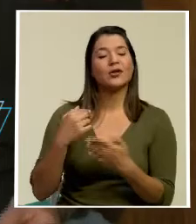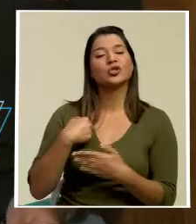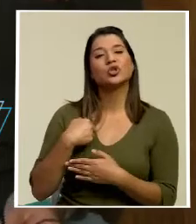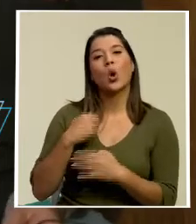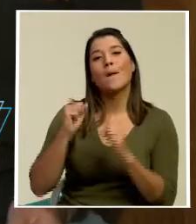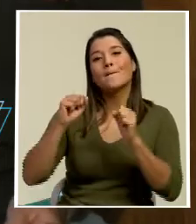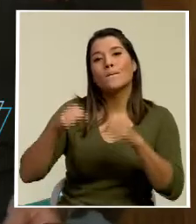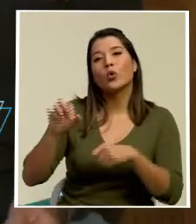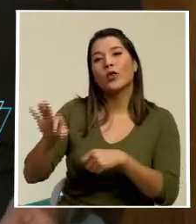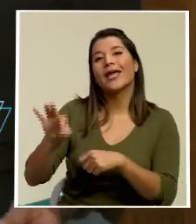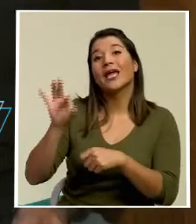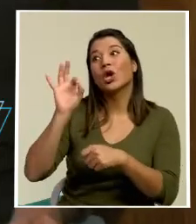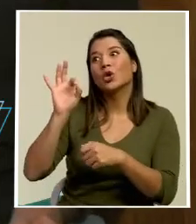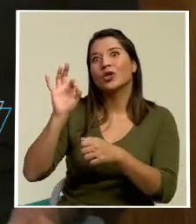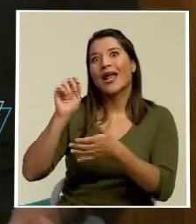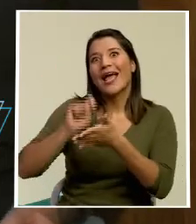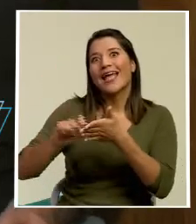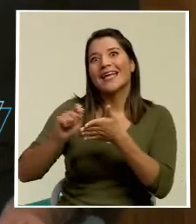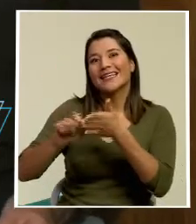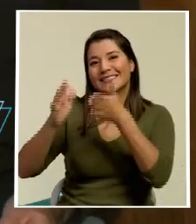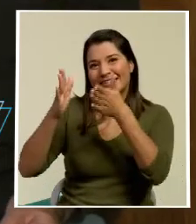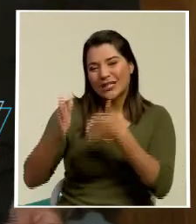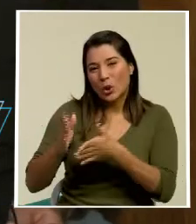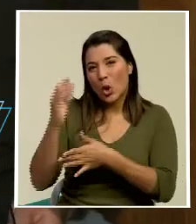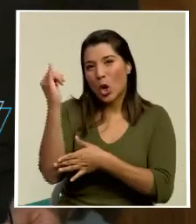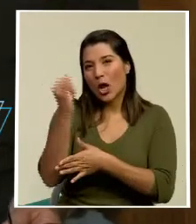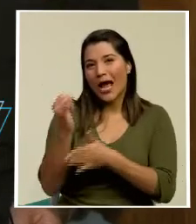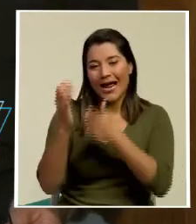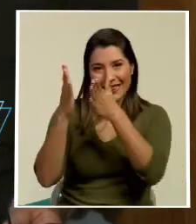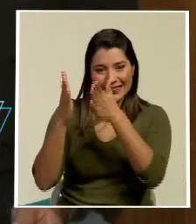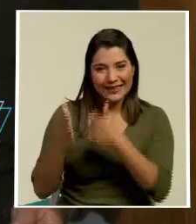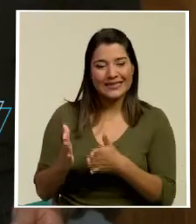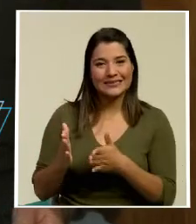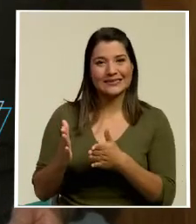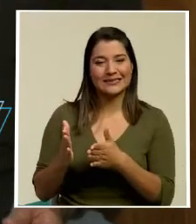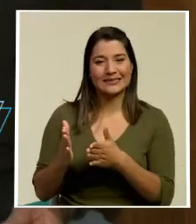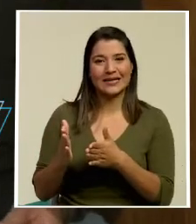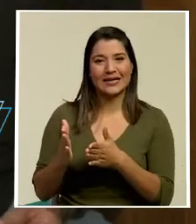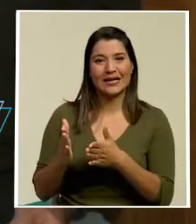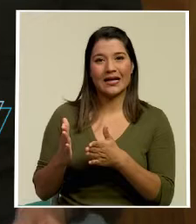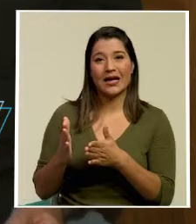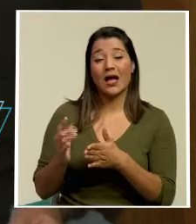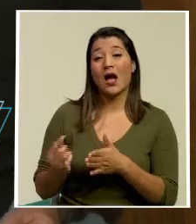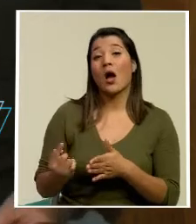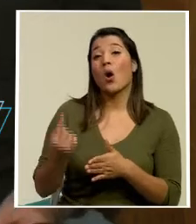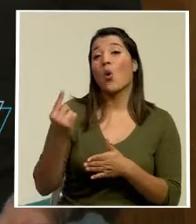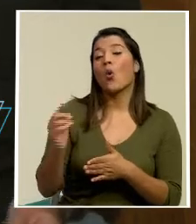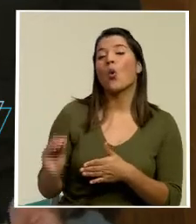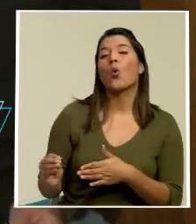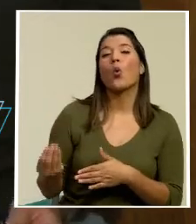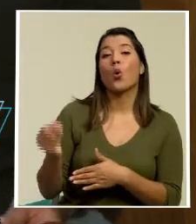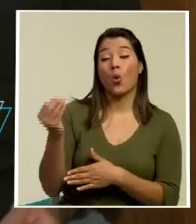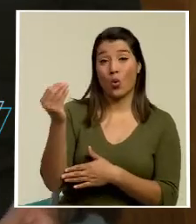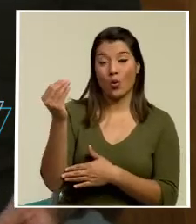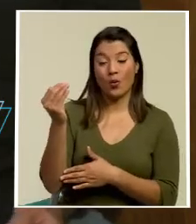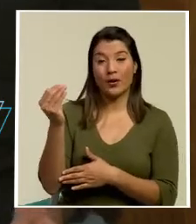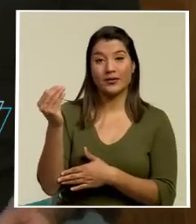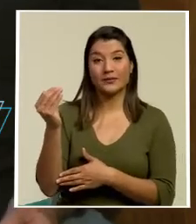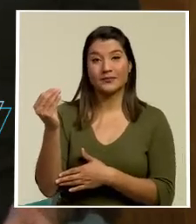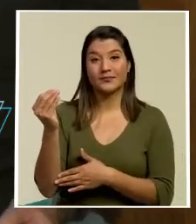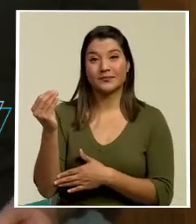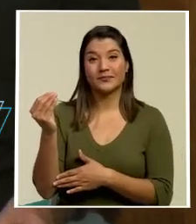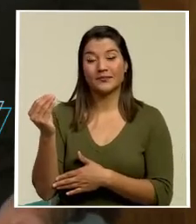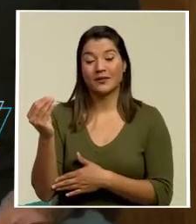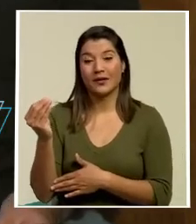encontré al escritor, al artista, al muchacho disco lo que había sido,